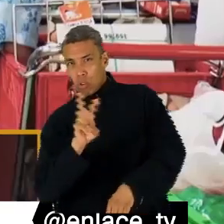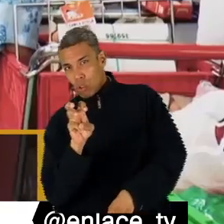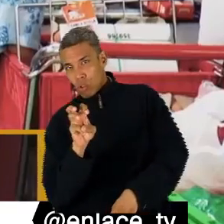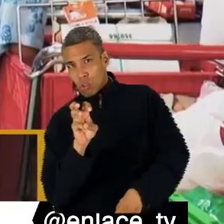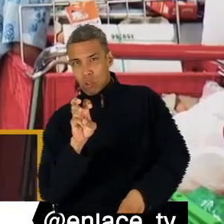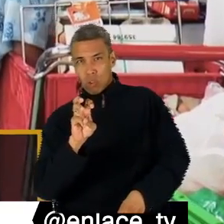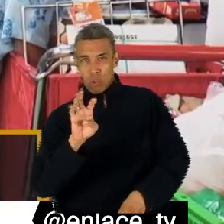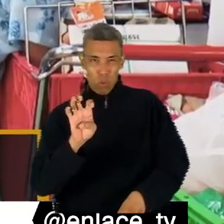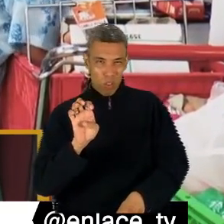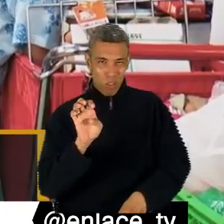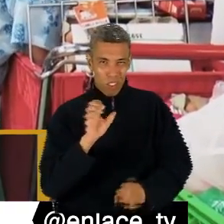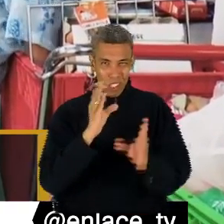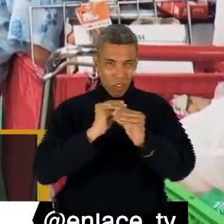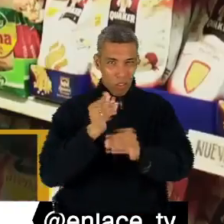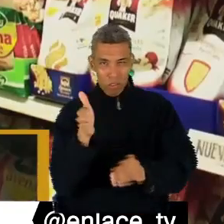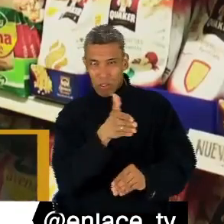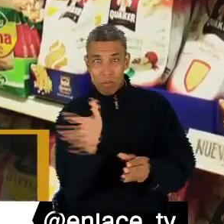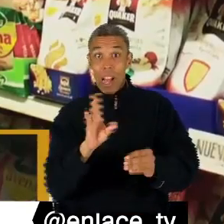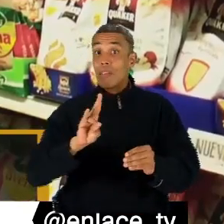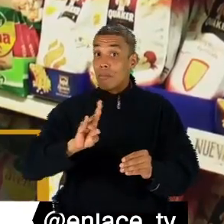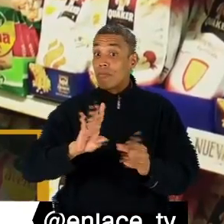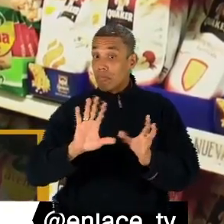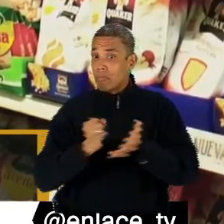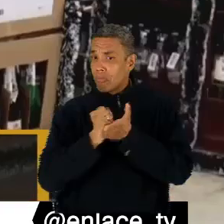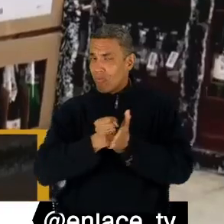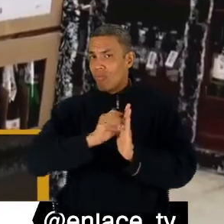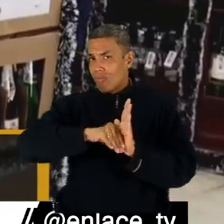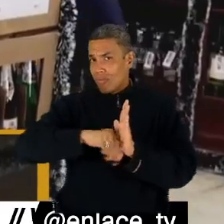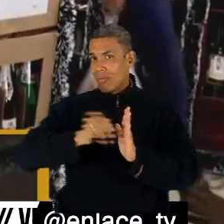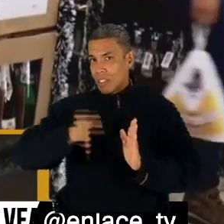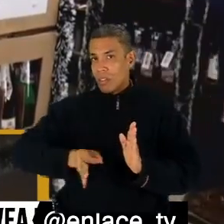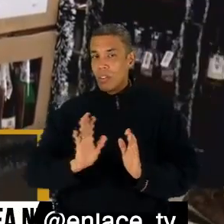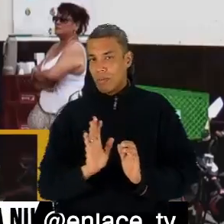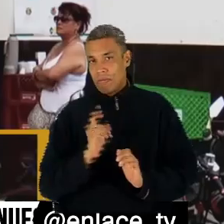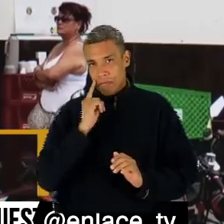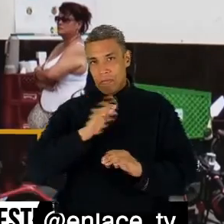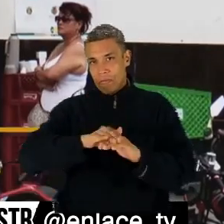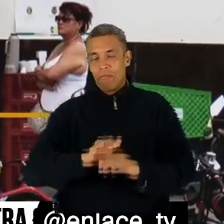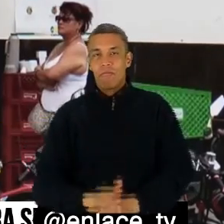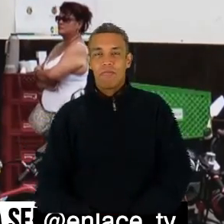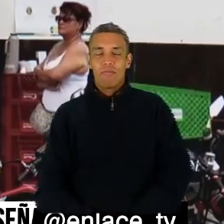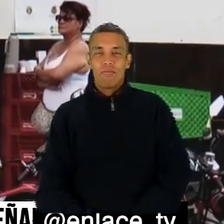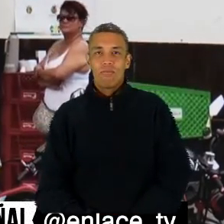menos. Porque La Quinta siempre, siempre te da más. Aplican condiciones y restricciones.